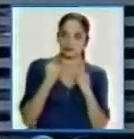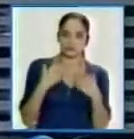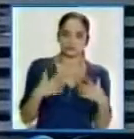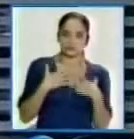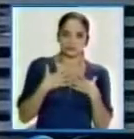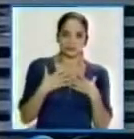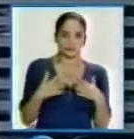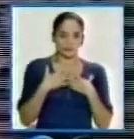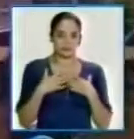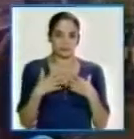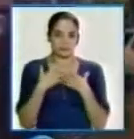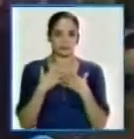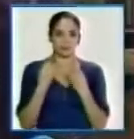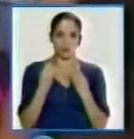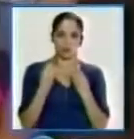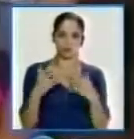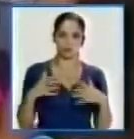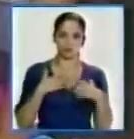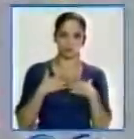miedo.